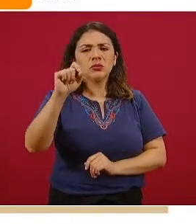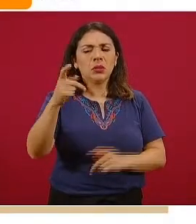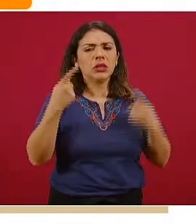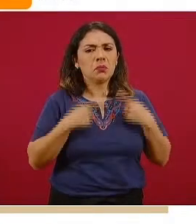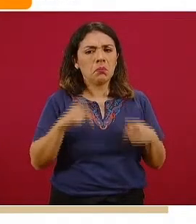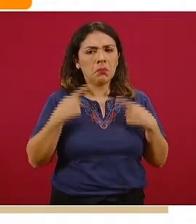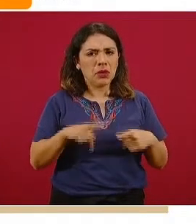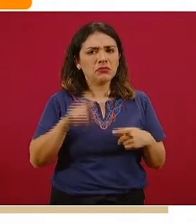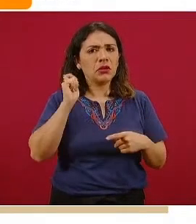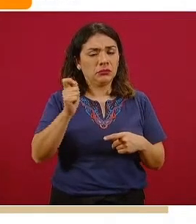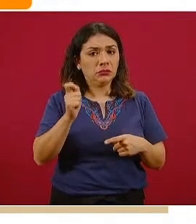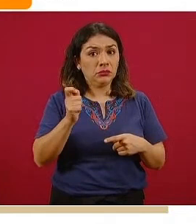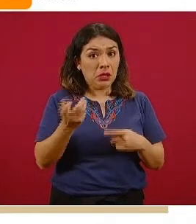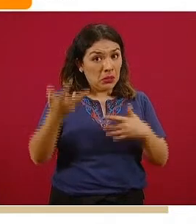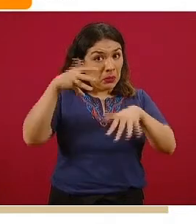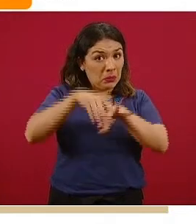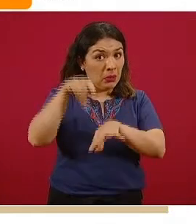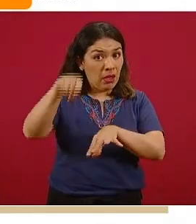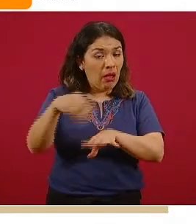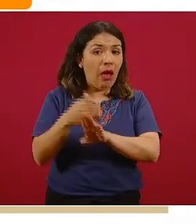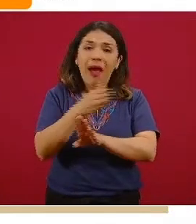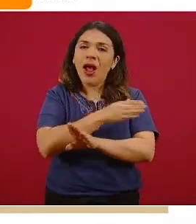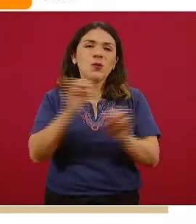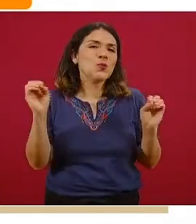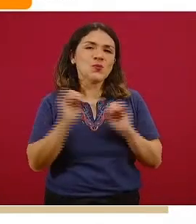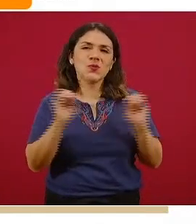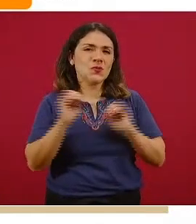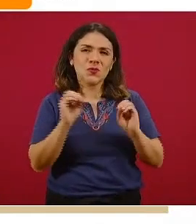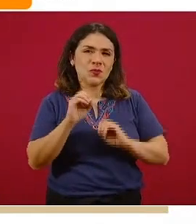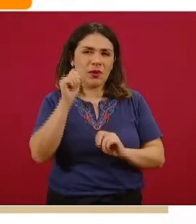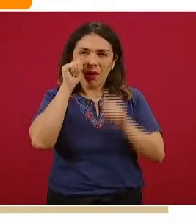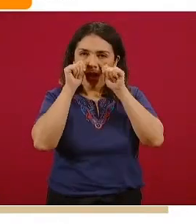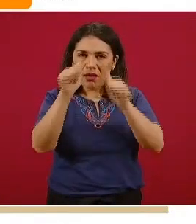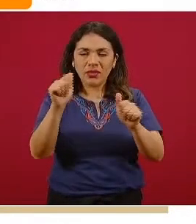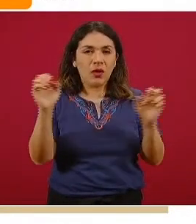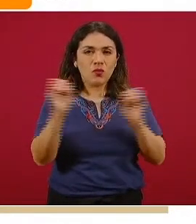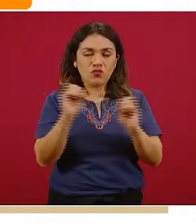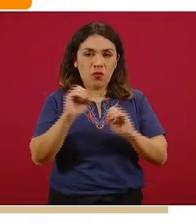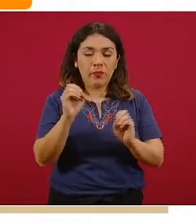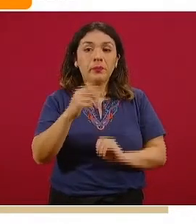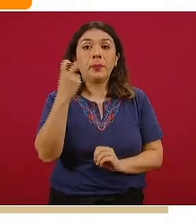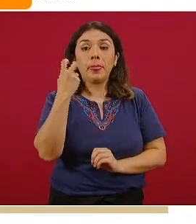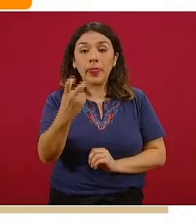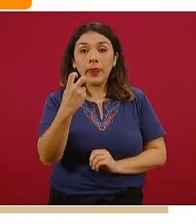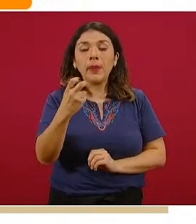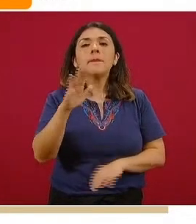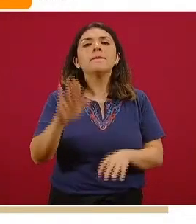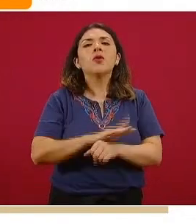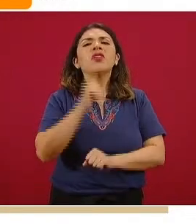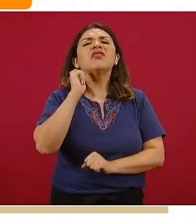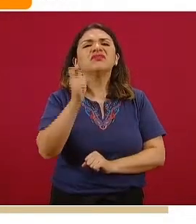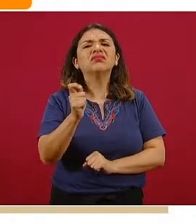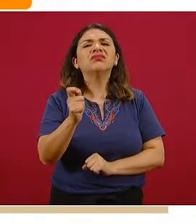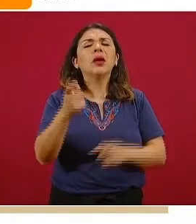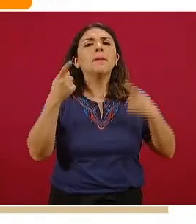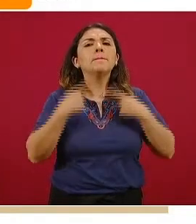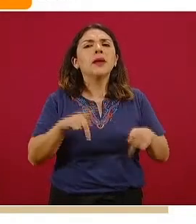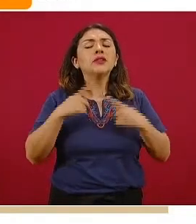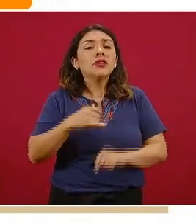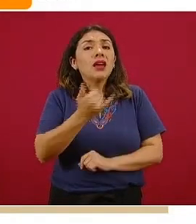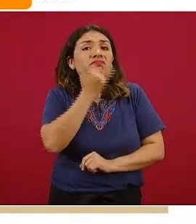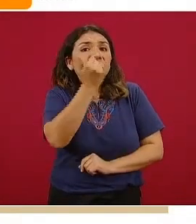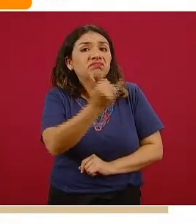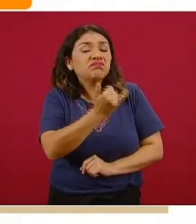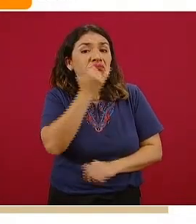185.320 personas no formaban parte de las estadísticas que presentábamos anteriormente, porque son precisamente las personas